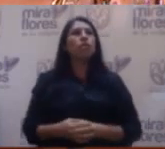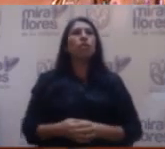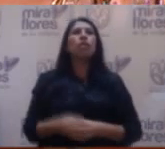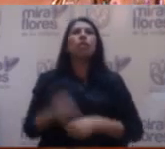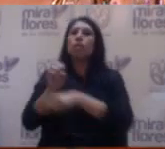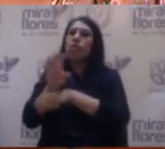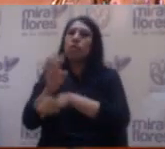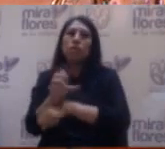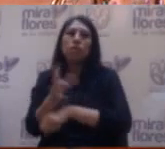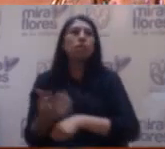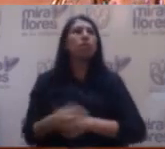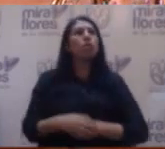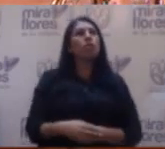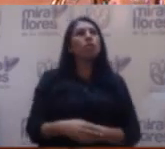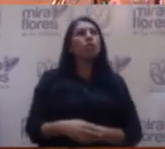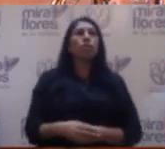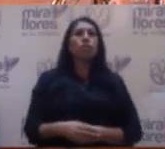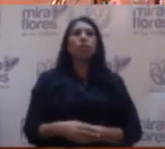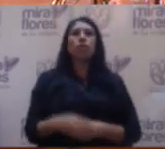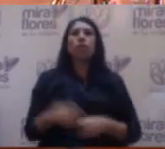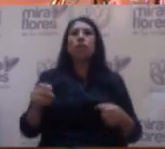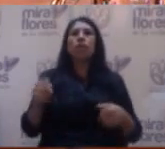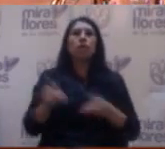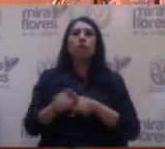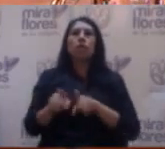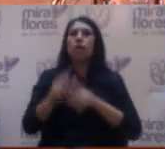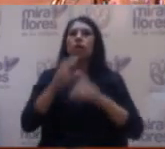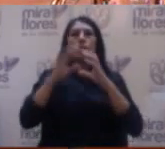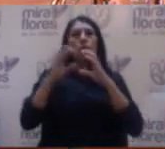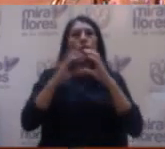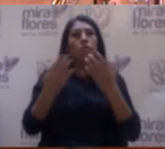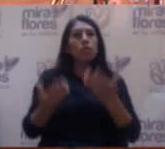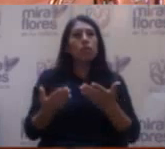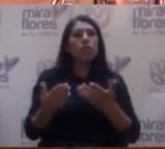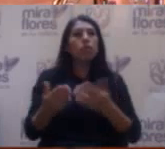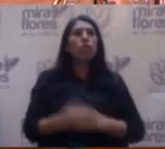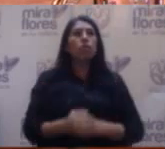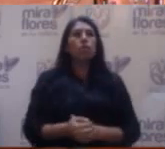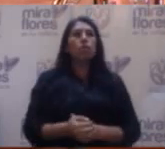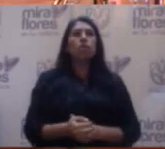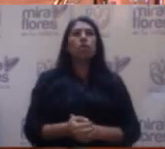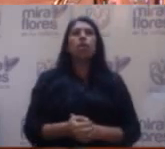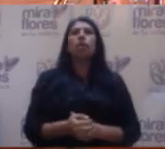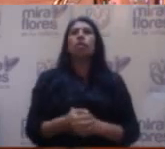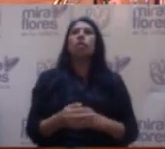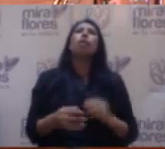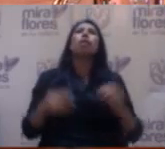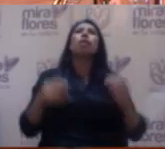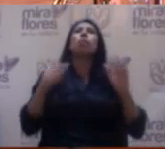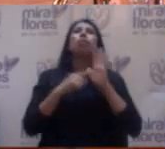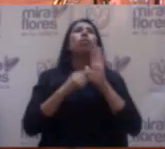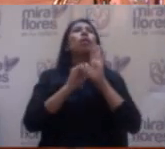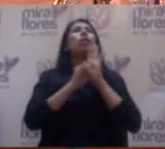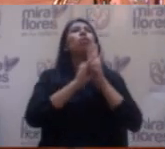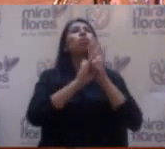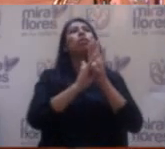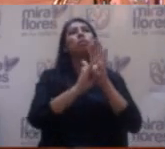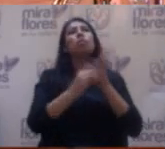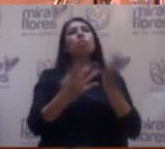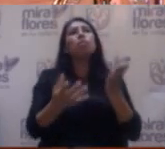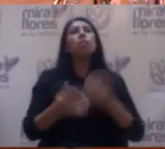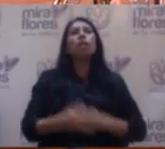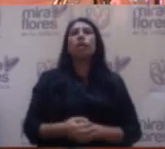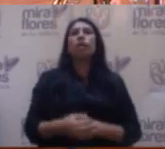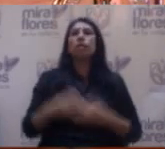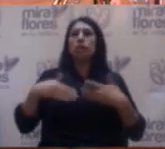sugirió, y también se conversó que si iba a ser un tema de conversar con imagen para hacer